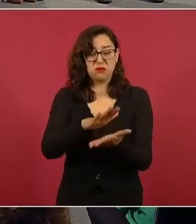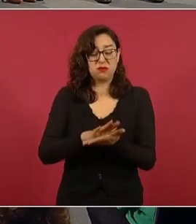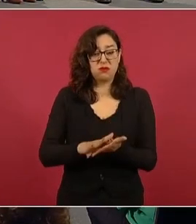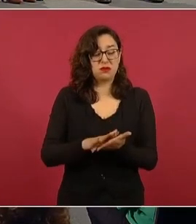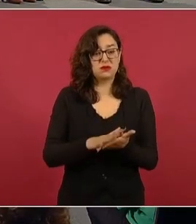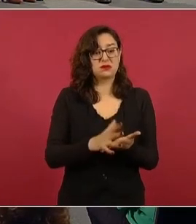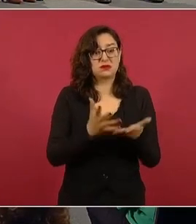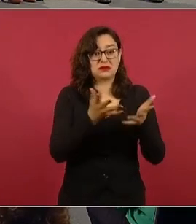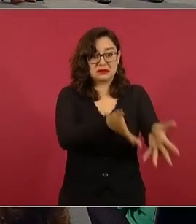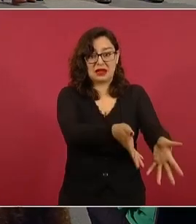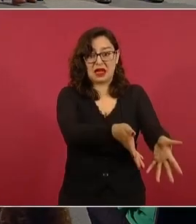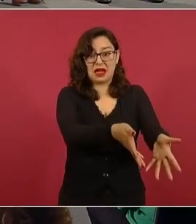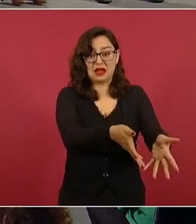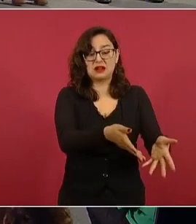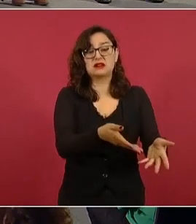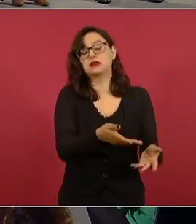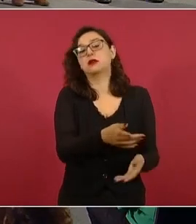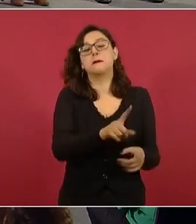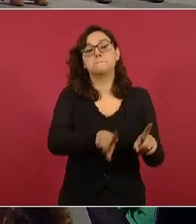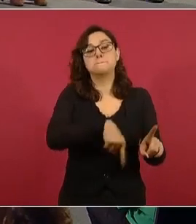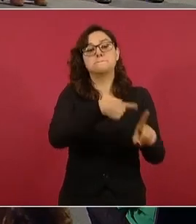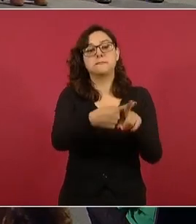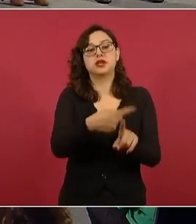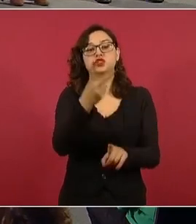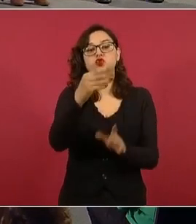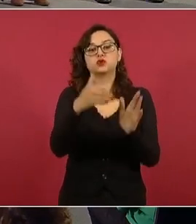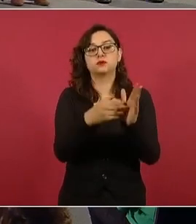más otras 2,000 hectáreas que tienen